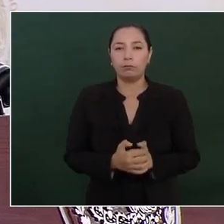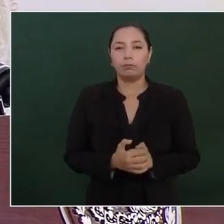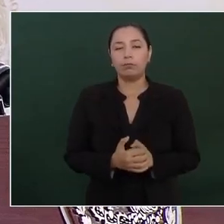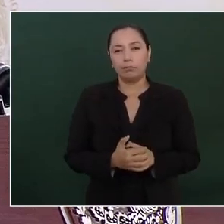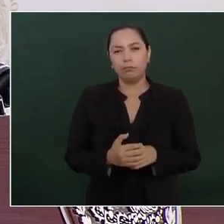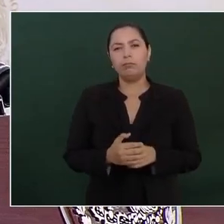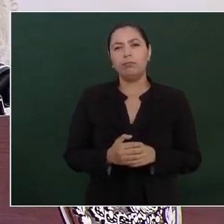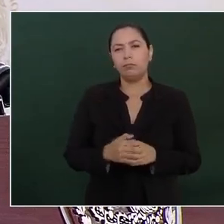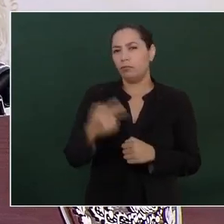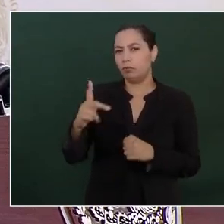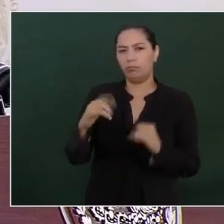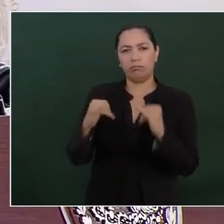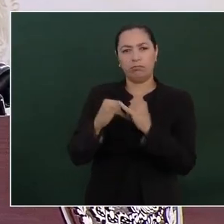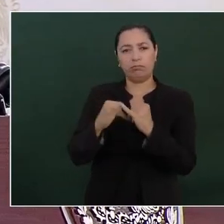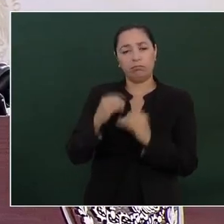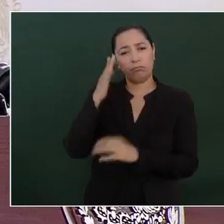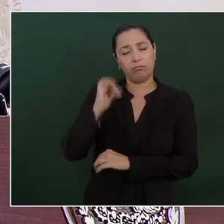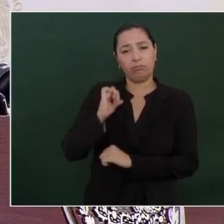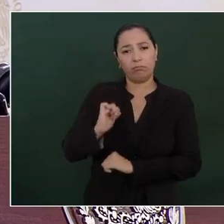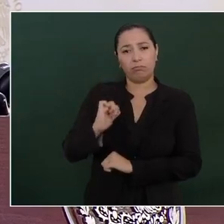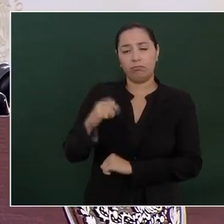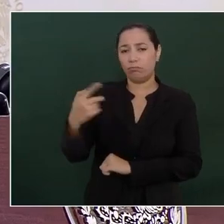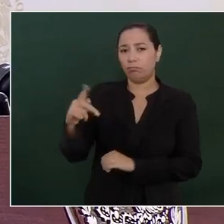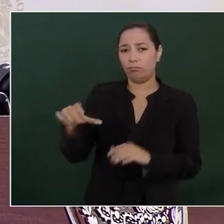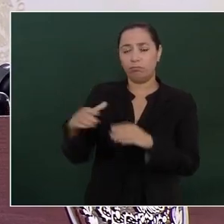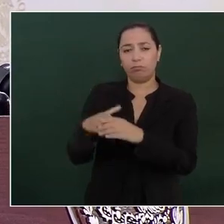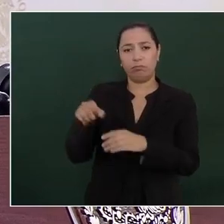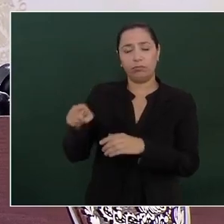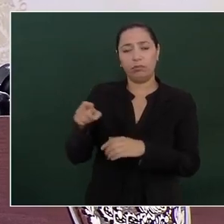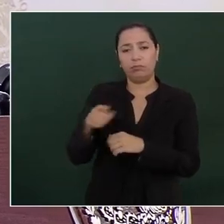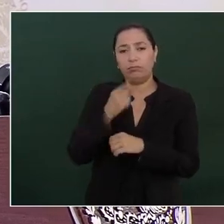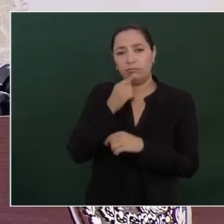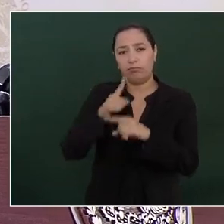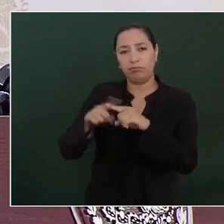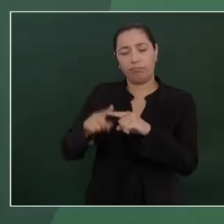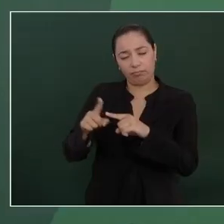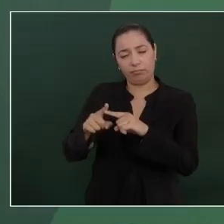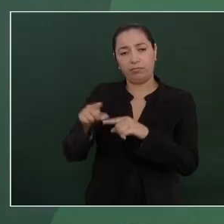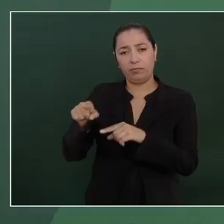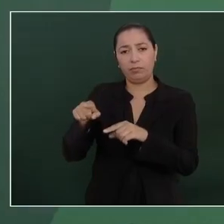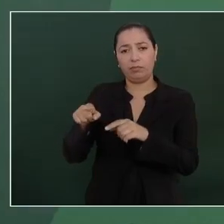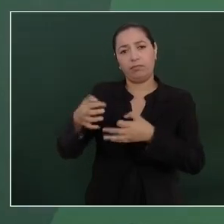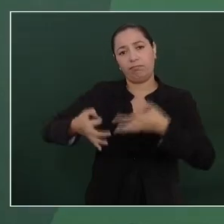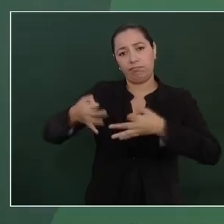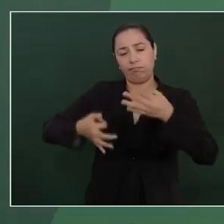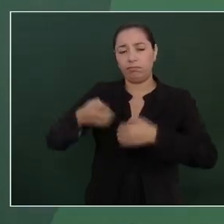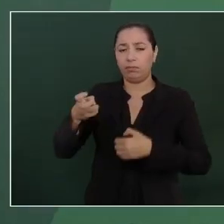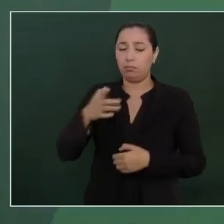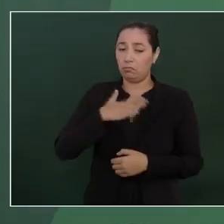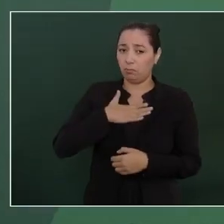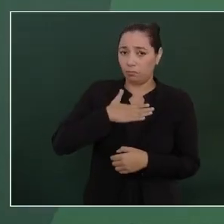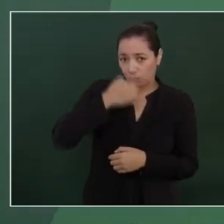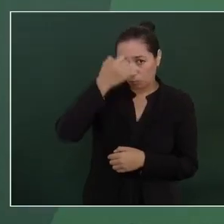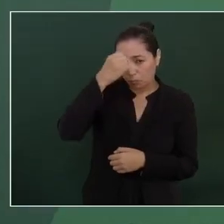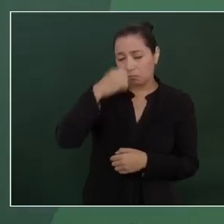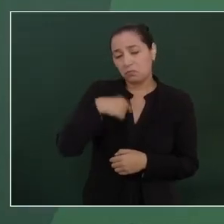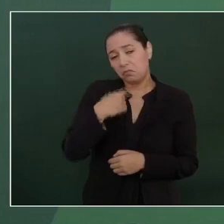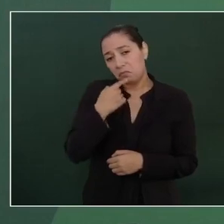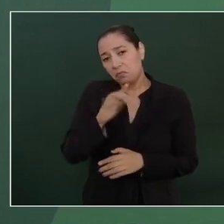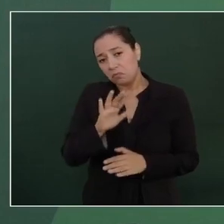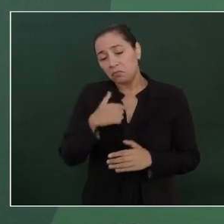las instancias judiciales. Mi opinión es de que se